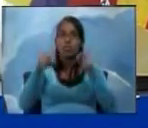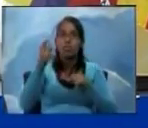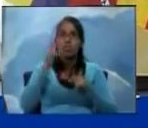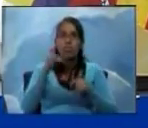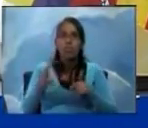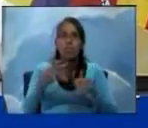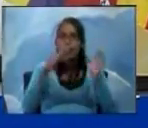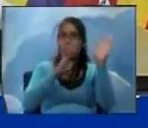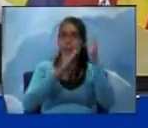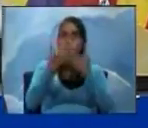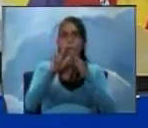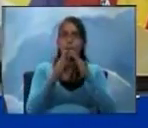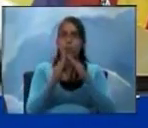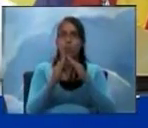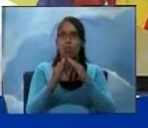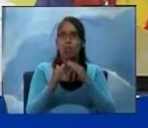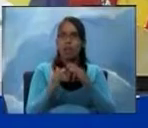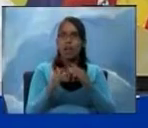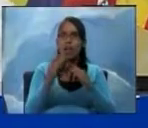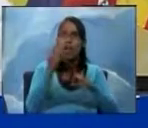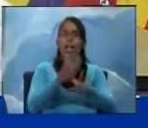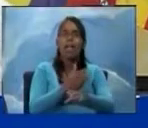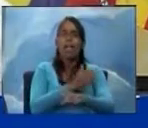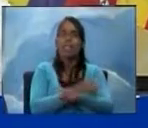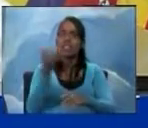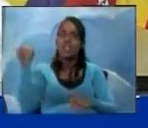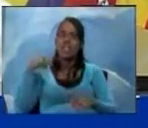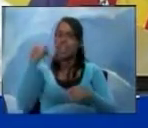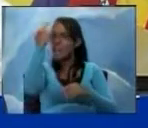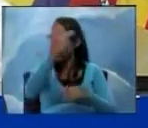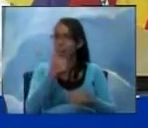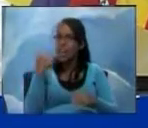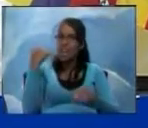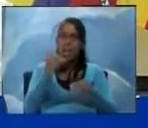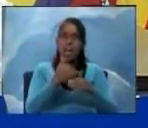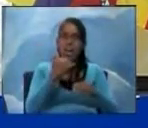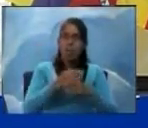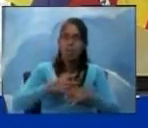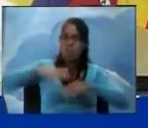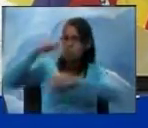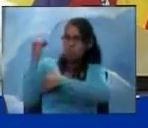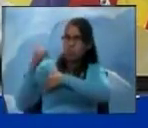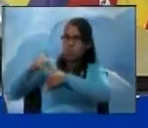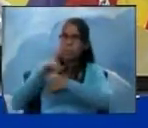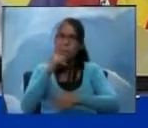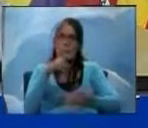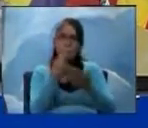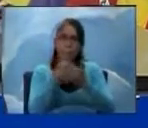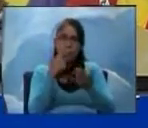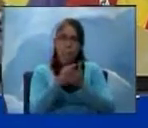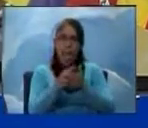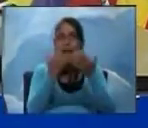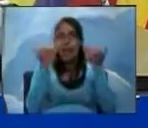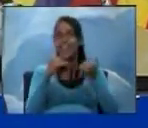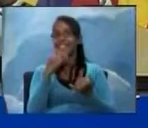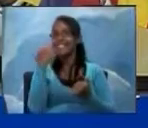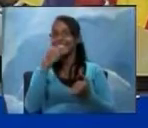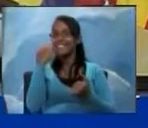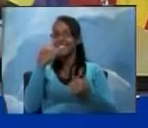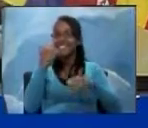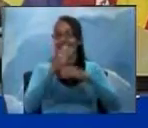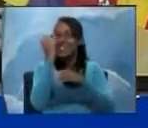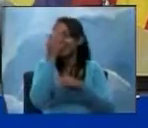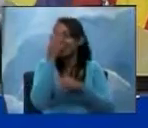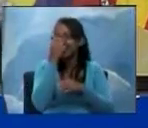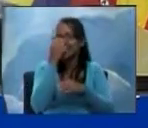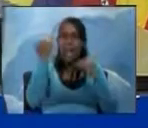el espejo. Antes tenías la cara como un policía mal pagado y ahora sonríes como un